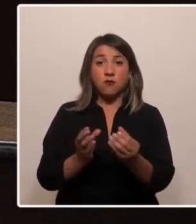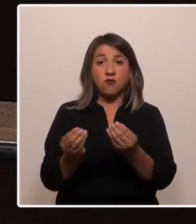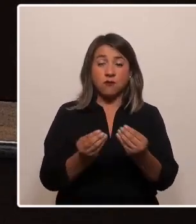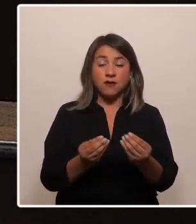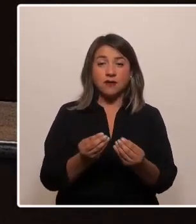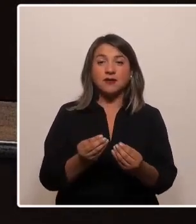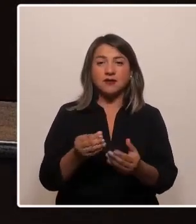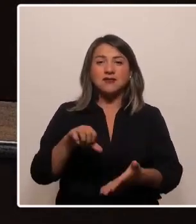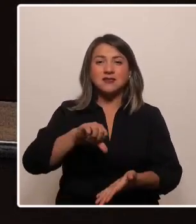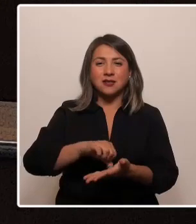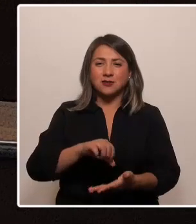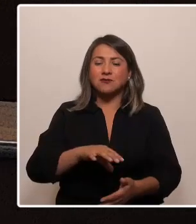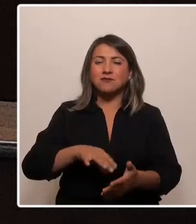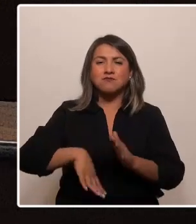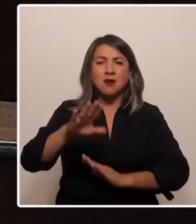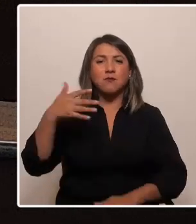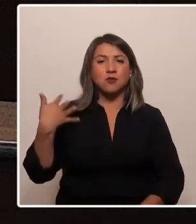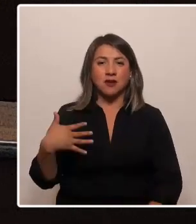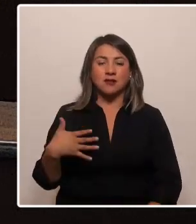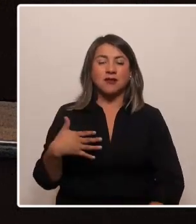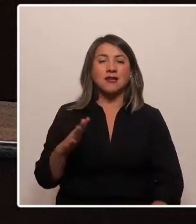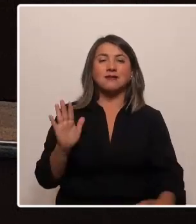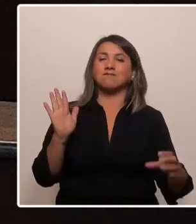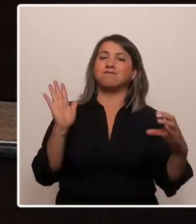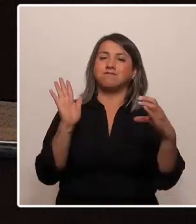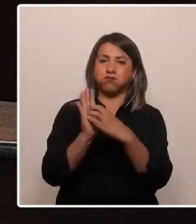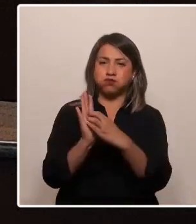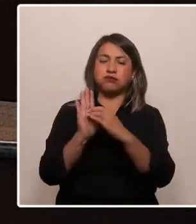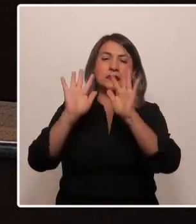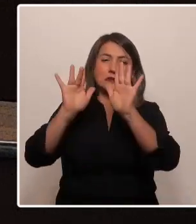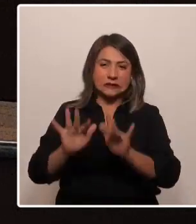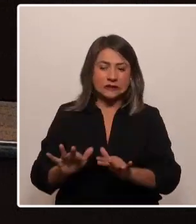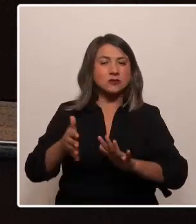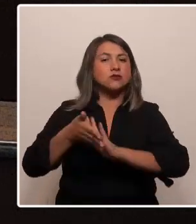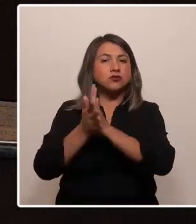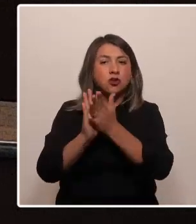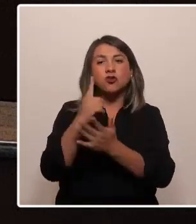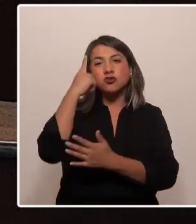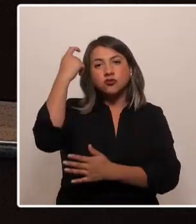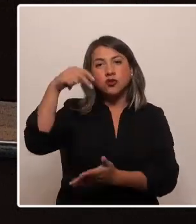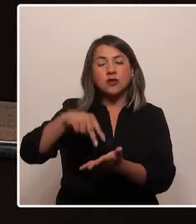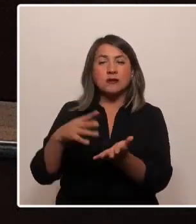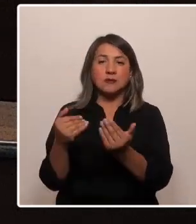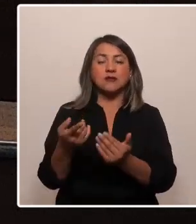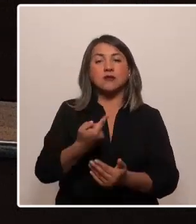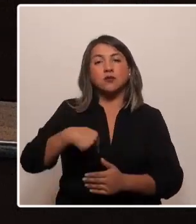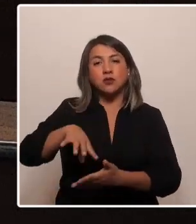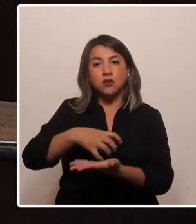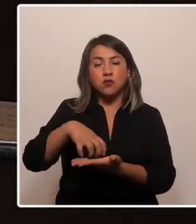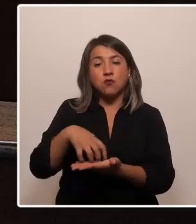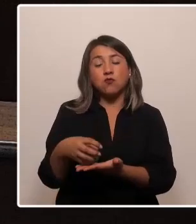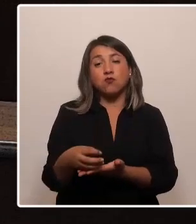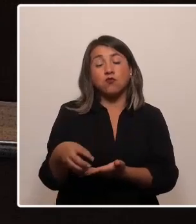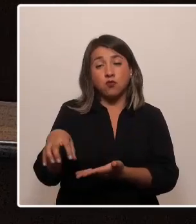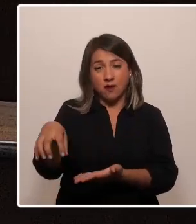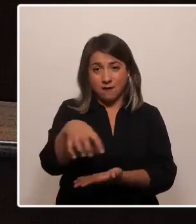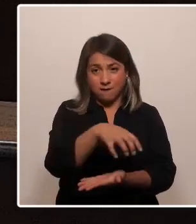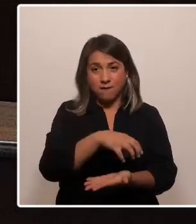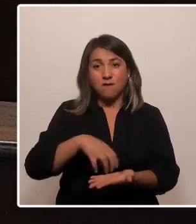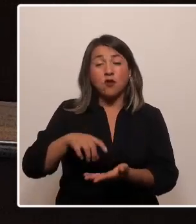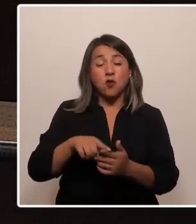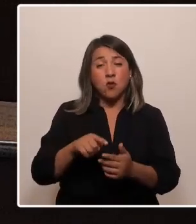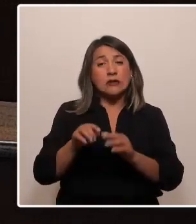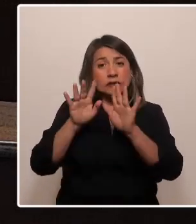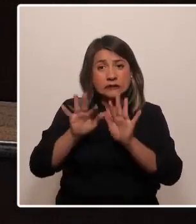corazón de nuestra Constitución, el capítulo donde se escribirá todos los sueños y esperanzas de nuestros pueblos. Sacarlo adelante ha sido un proceso